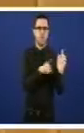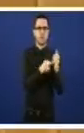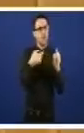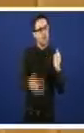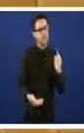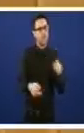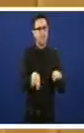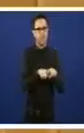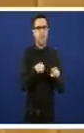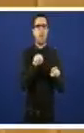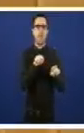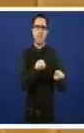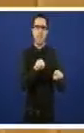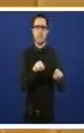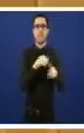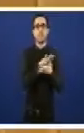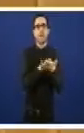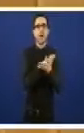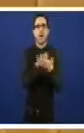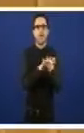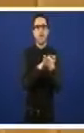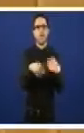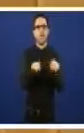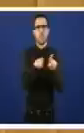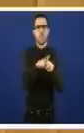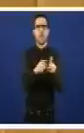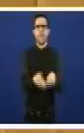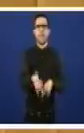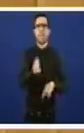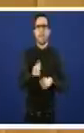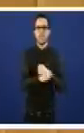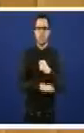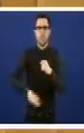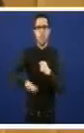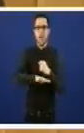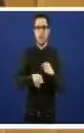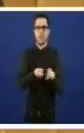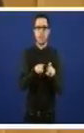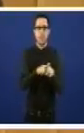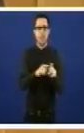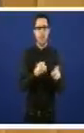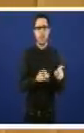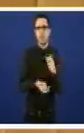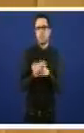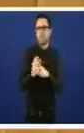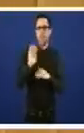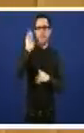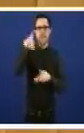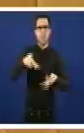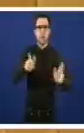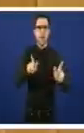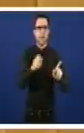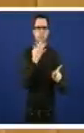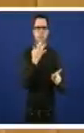señores, que estamos falando de conculcar dereitos fundamentais que forman o ADN da democracia, como é a negociación